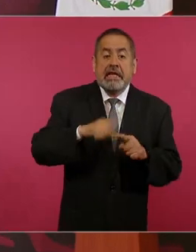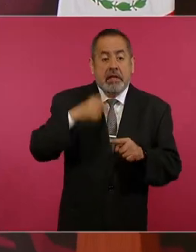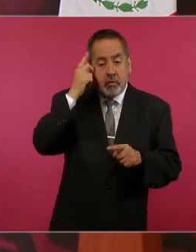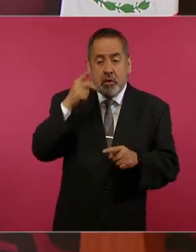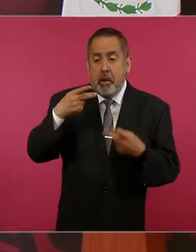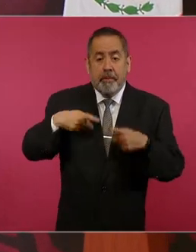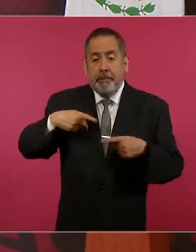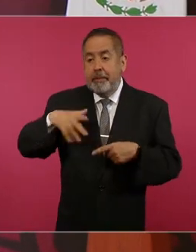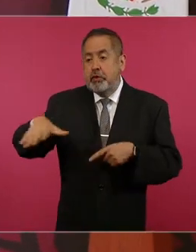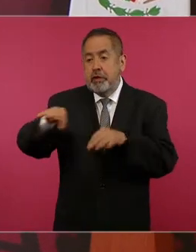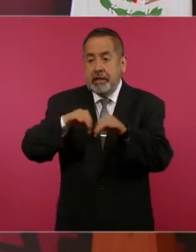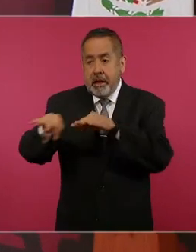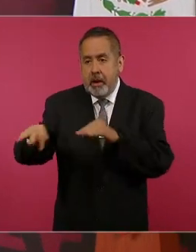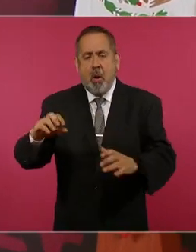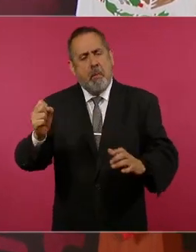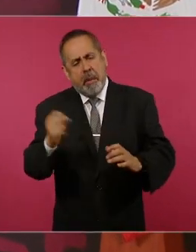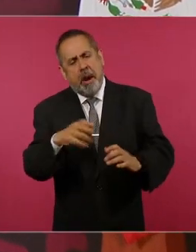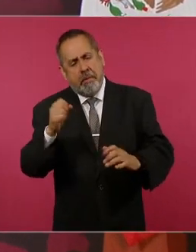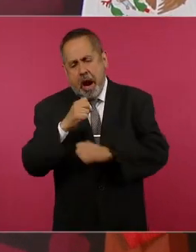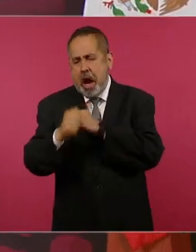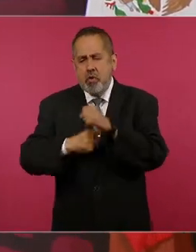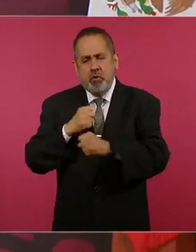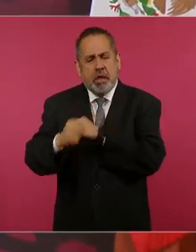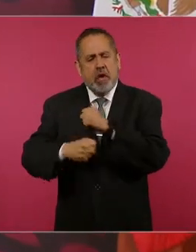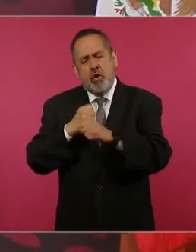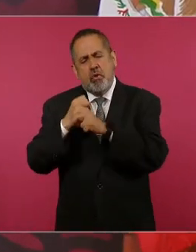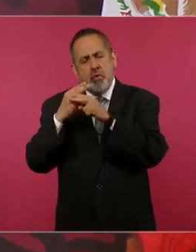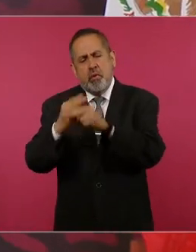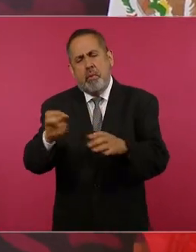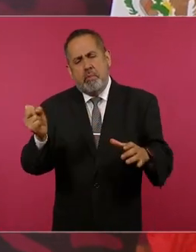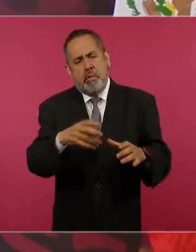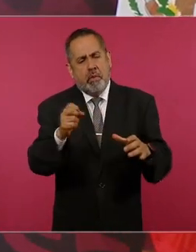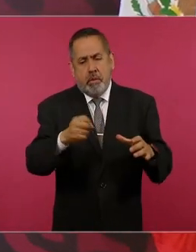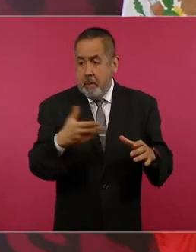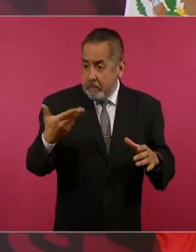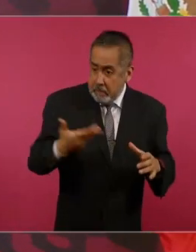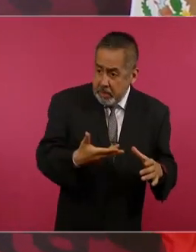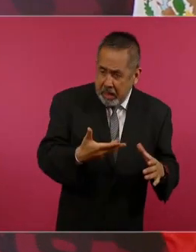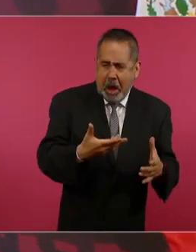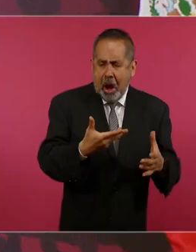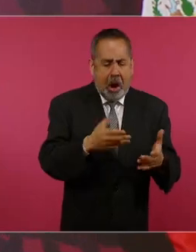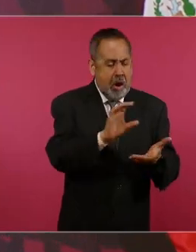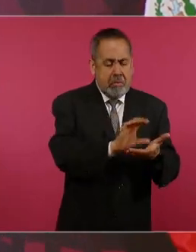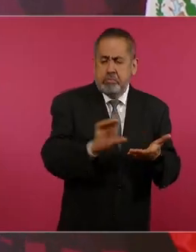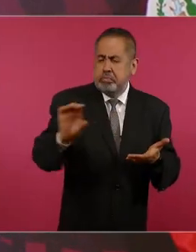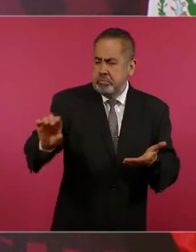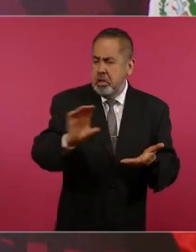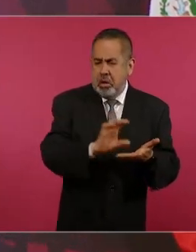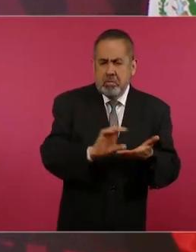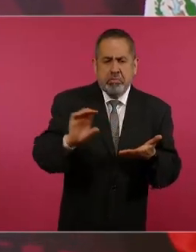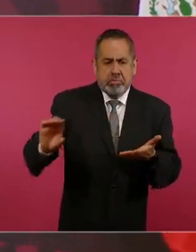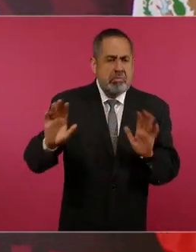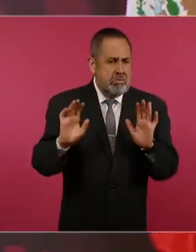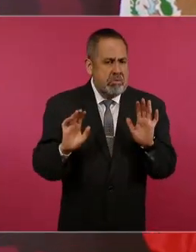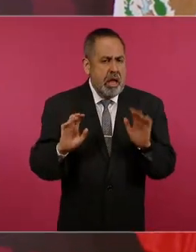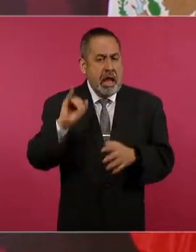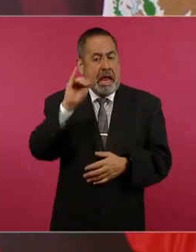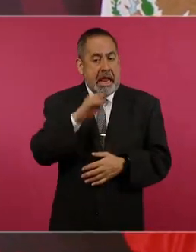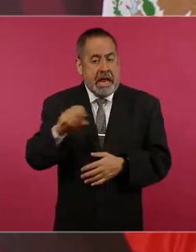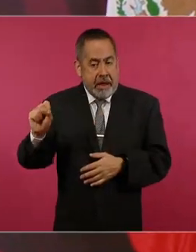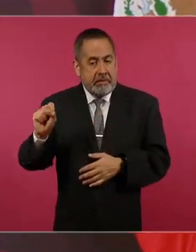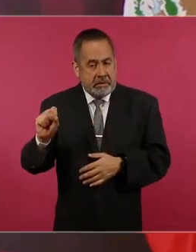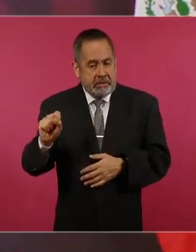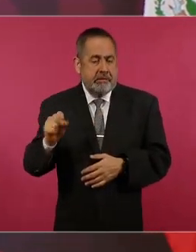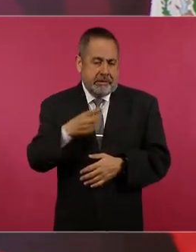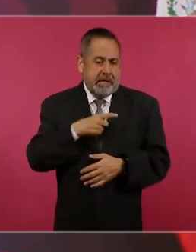en tanto lo reclaman, el Seguro Social, que es